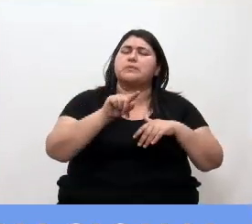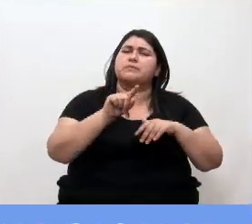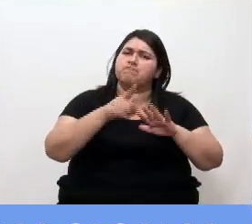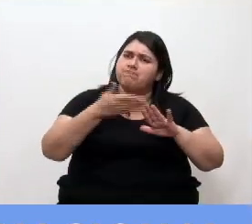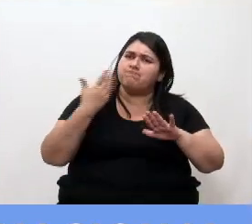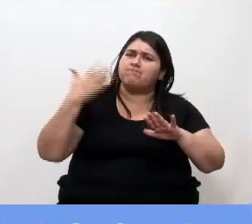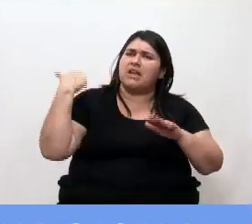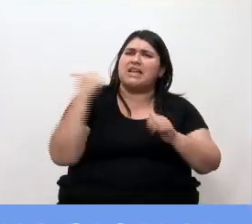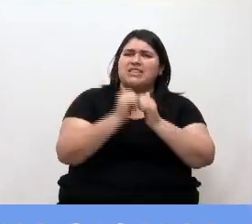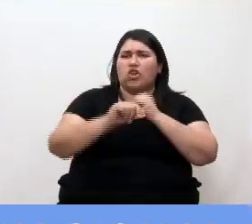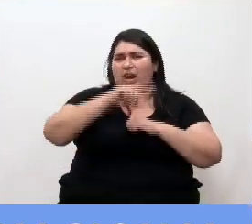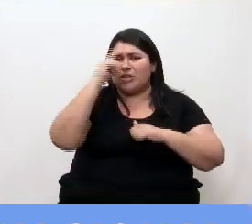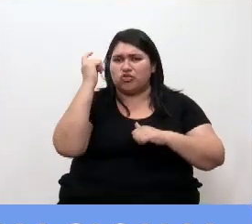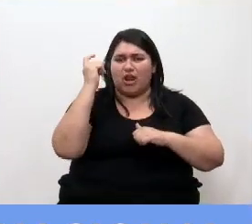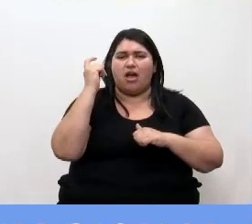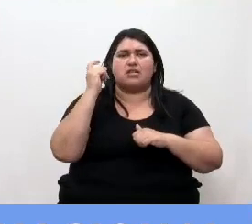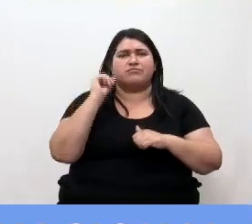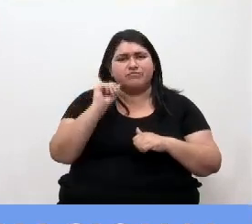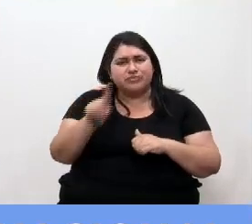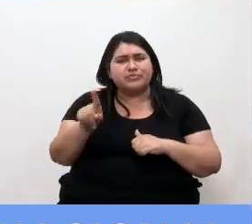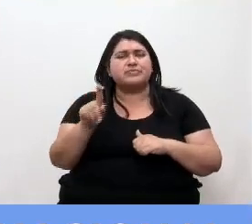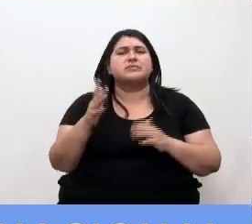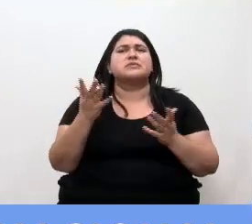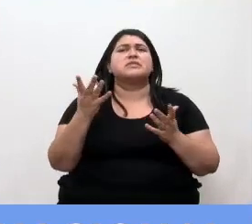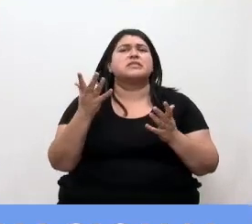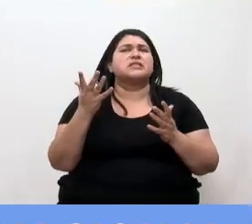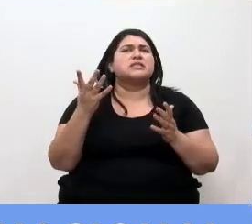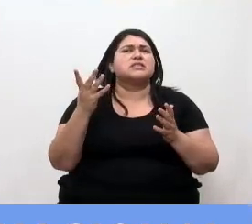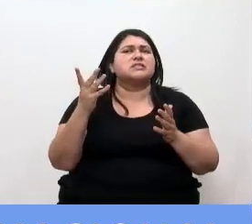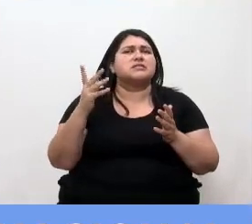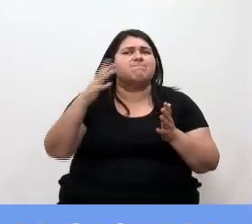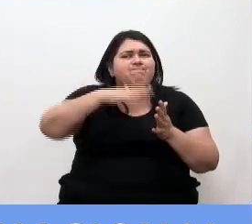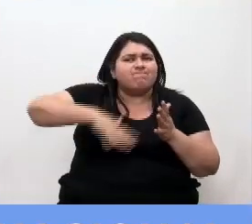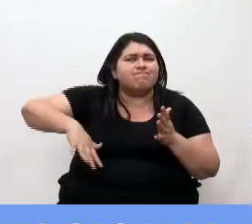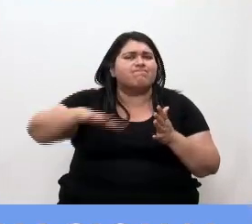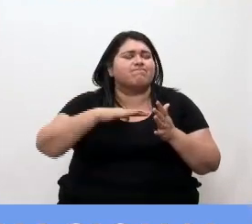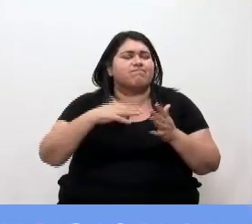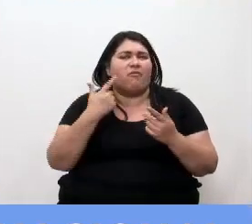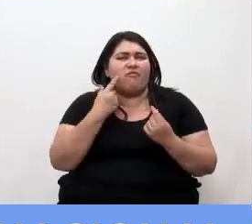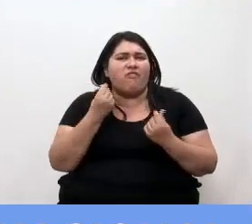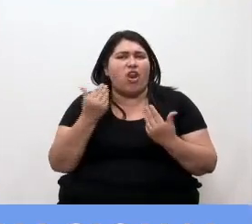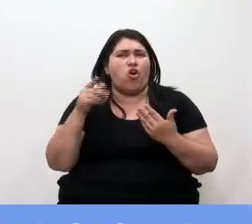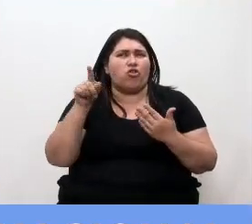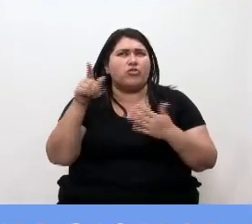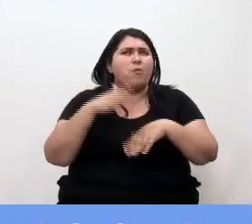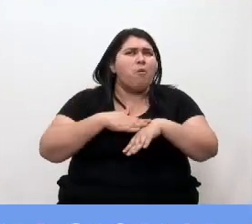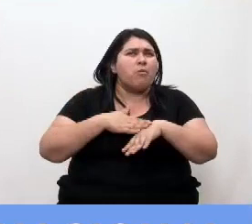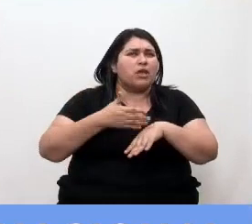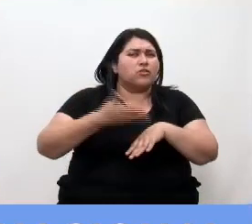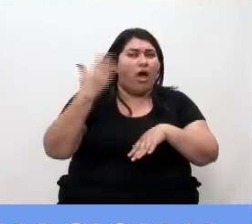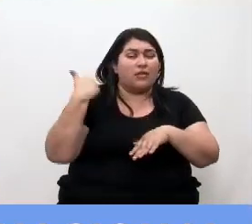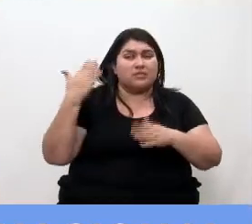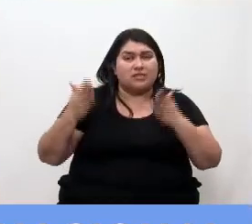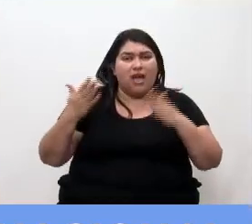la historia nacional de lo que significó un momento en el cual la